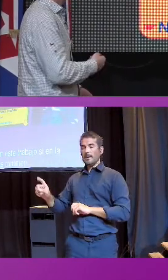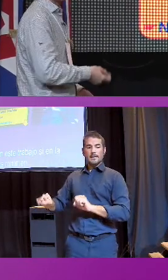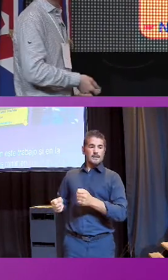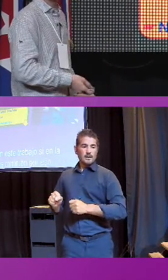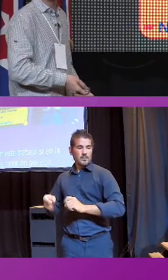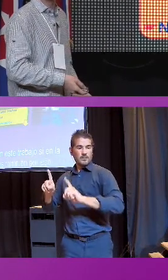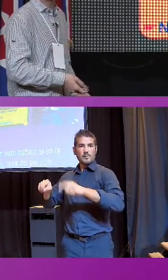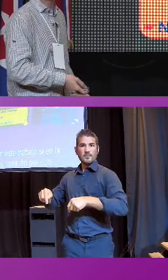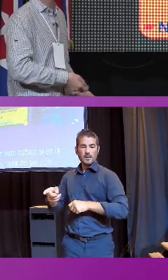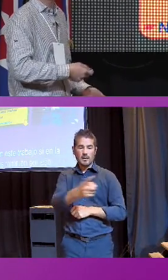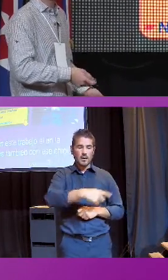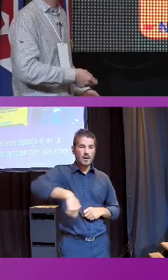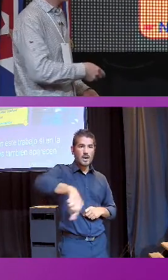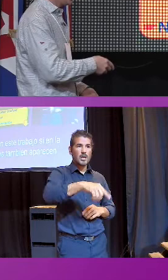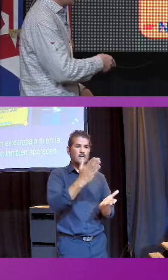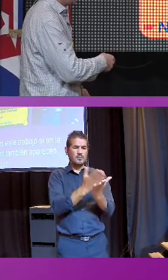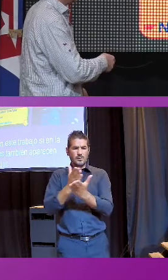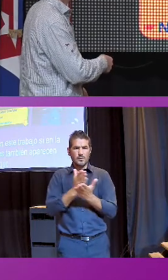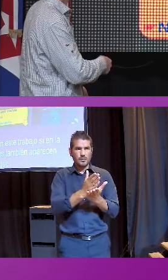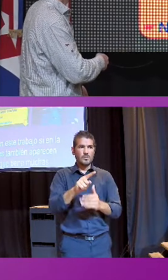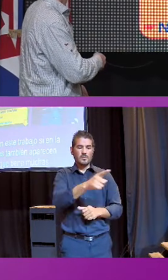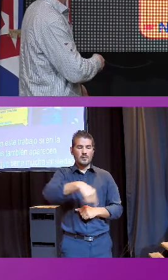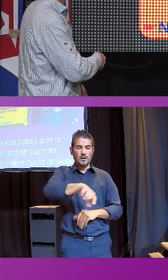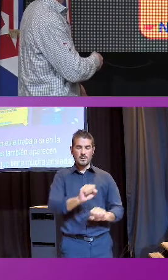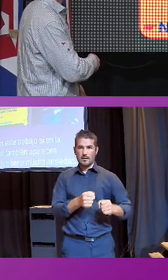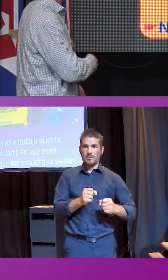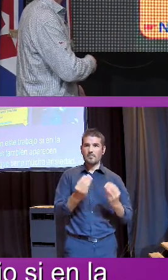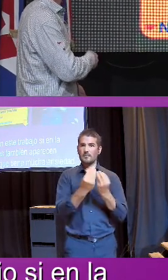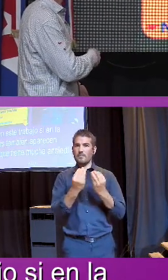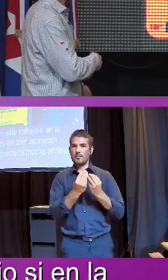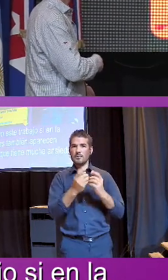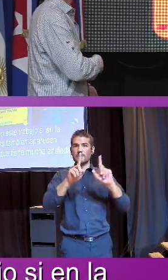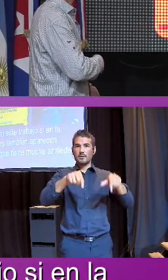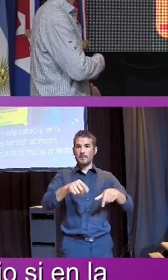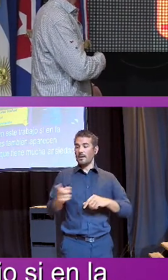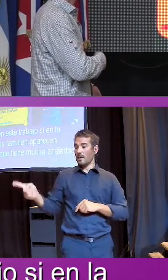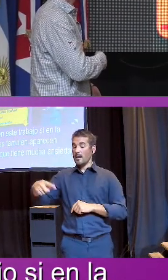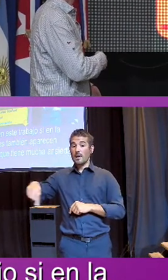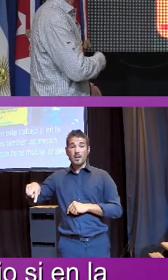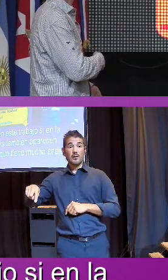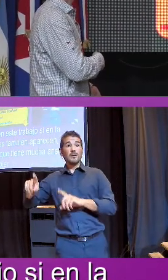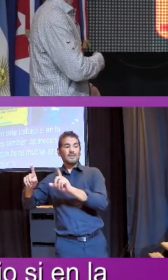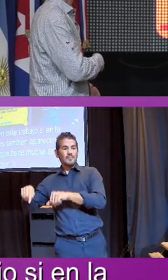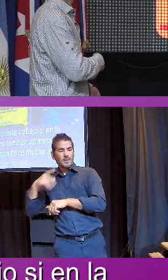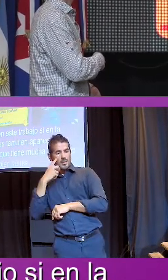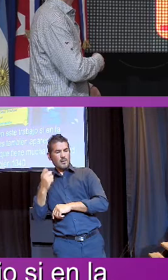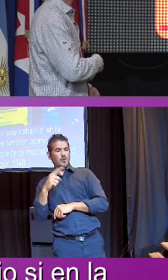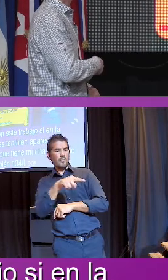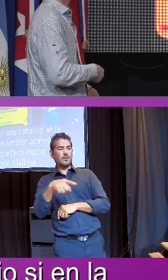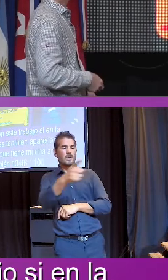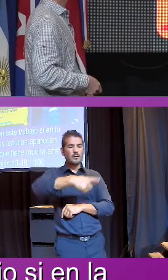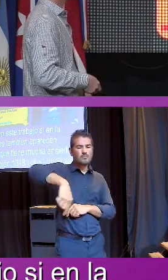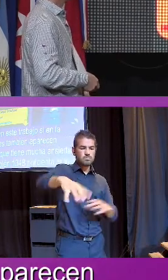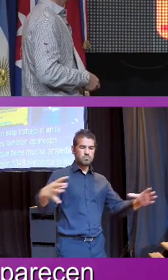Acuérdense que son chicos con desafíos conductuales que generan mucha ansiedad. Y la comunicación, una mejora también, fíjense, 48%